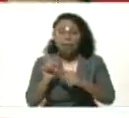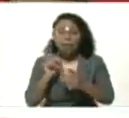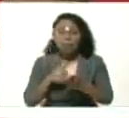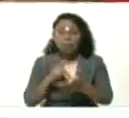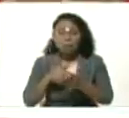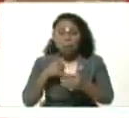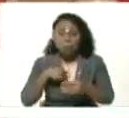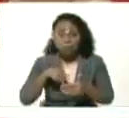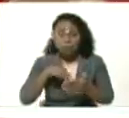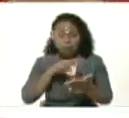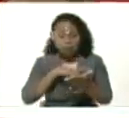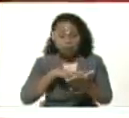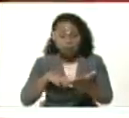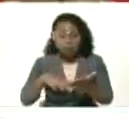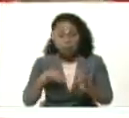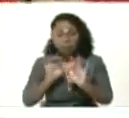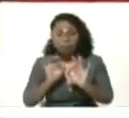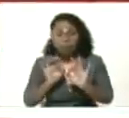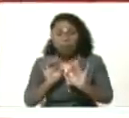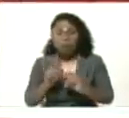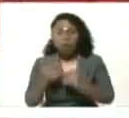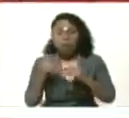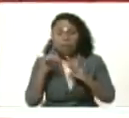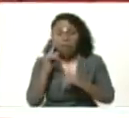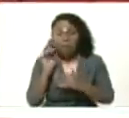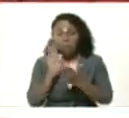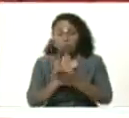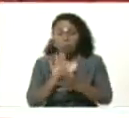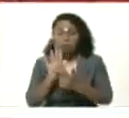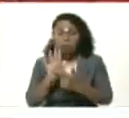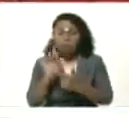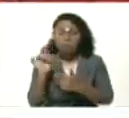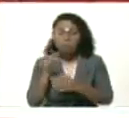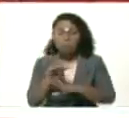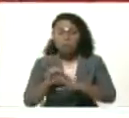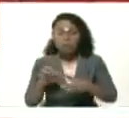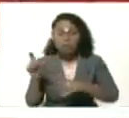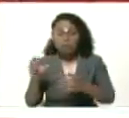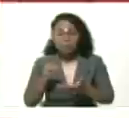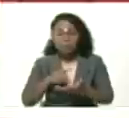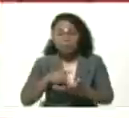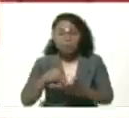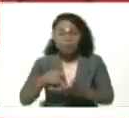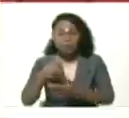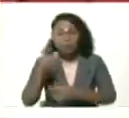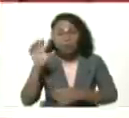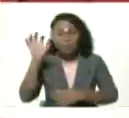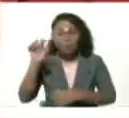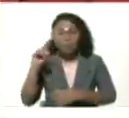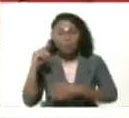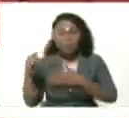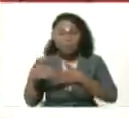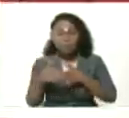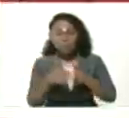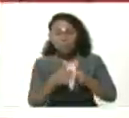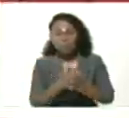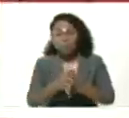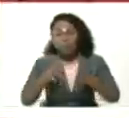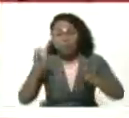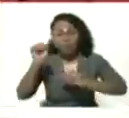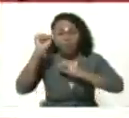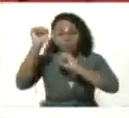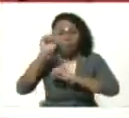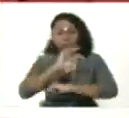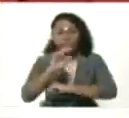hoy leímos, que no habían sido leídos aún, a presentarlos en los municipios. Esos son los candidatos de la patria, las candidatas de la patria, rumbo a una gran victoria